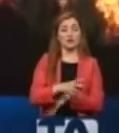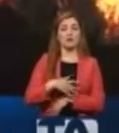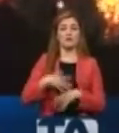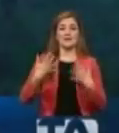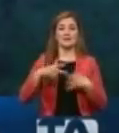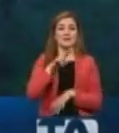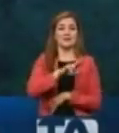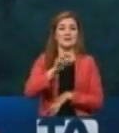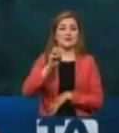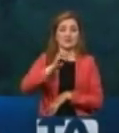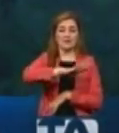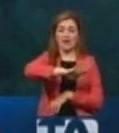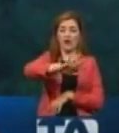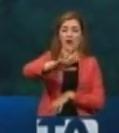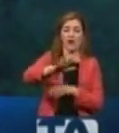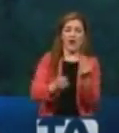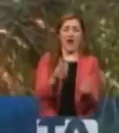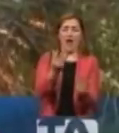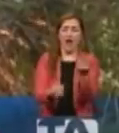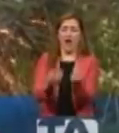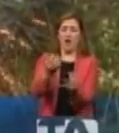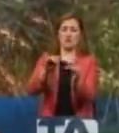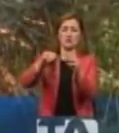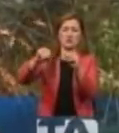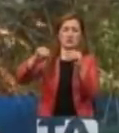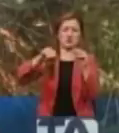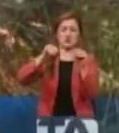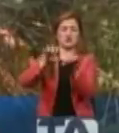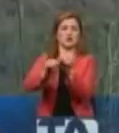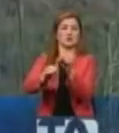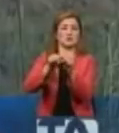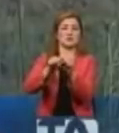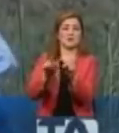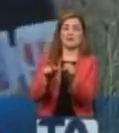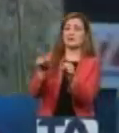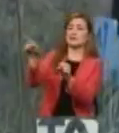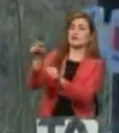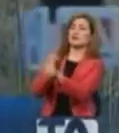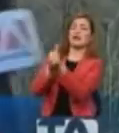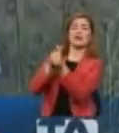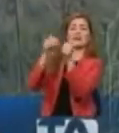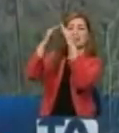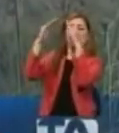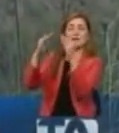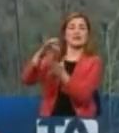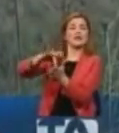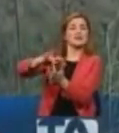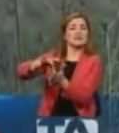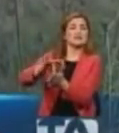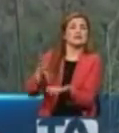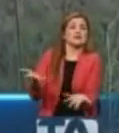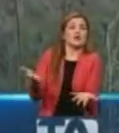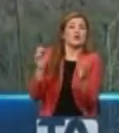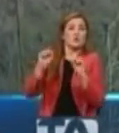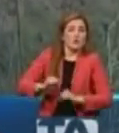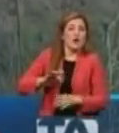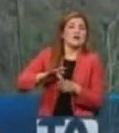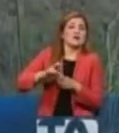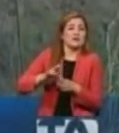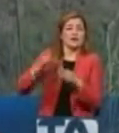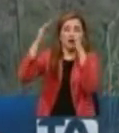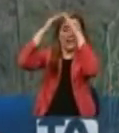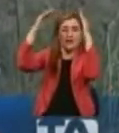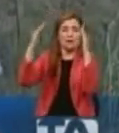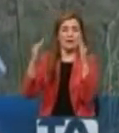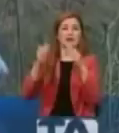menos 300 hectáreas han sido arrasadas por las llamas. Arriba hay viviendas también, pues, por eso. ¿En riesgo esas viviendas? Y de pronto pueden estar en riesgo también,